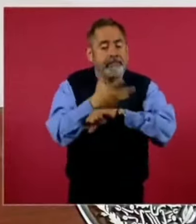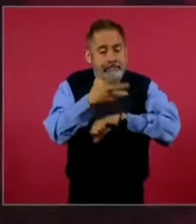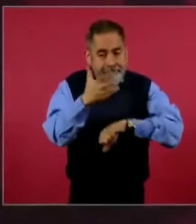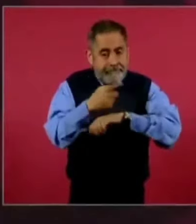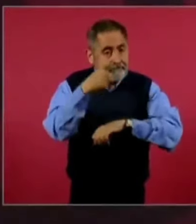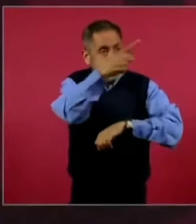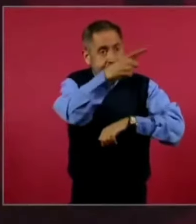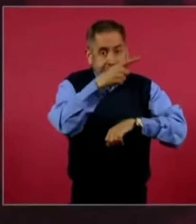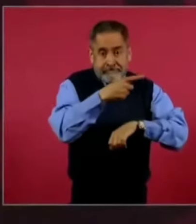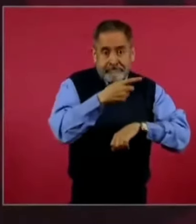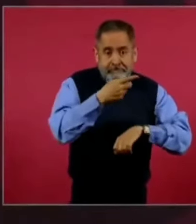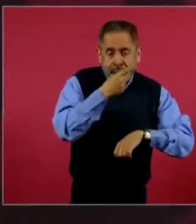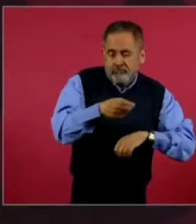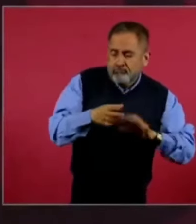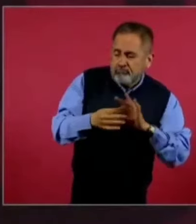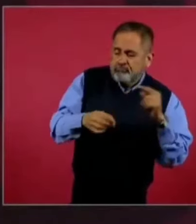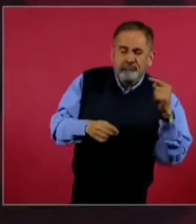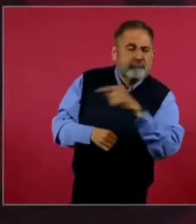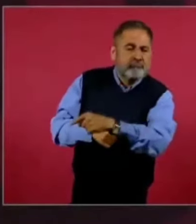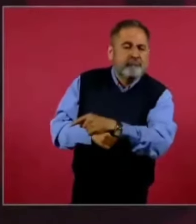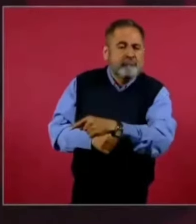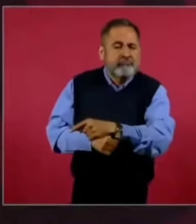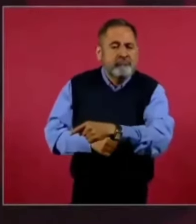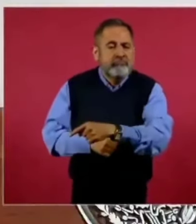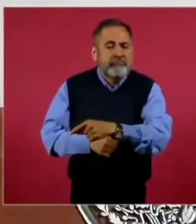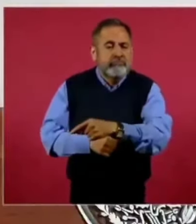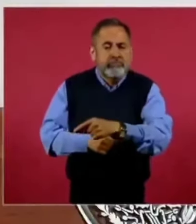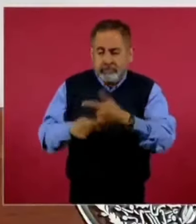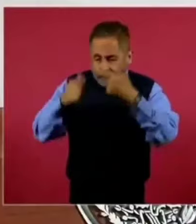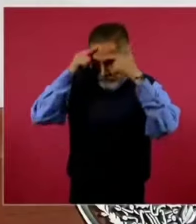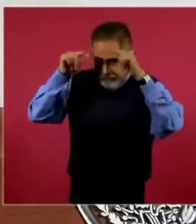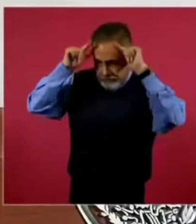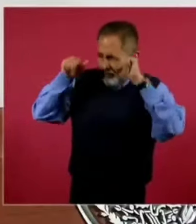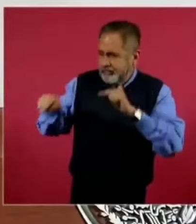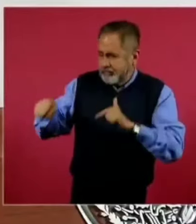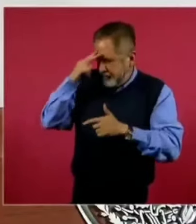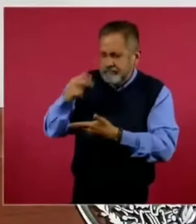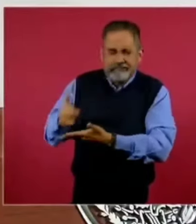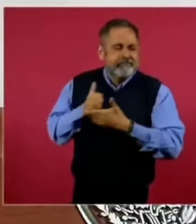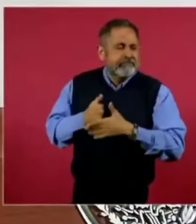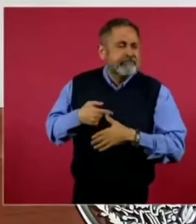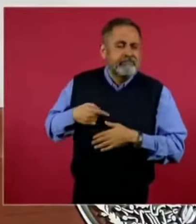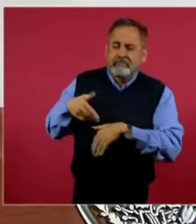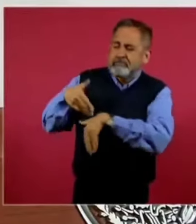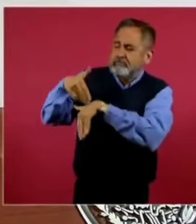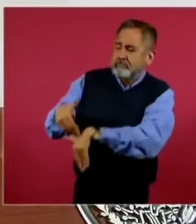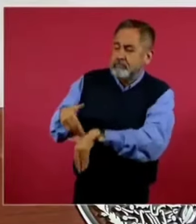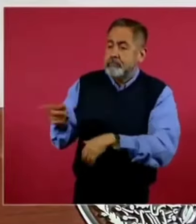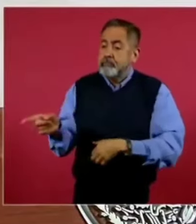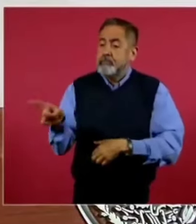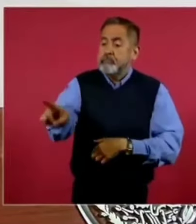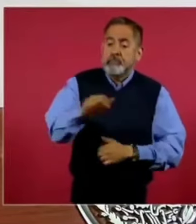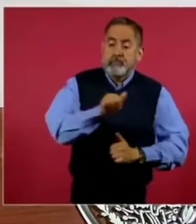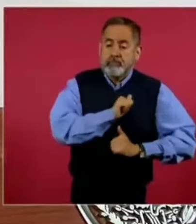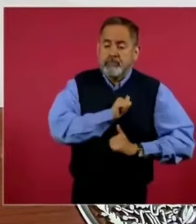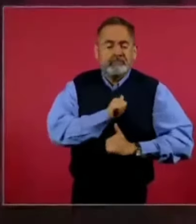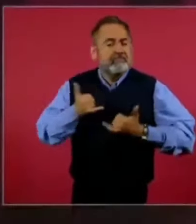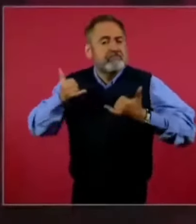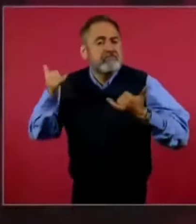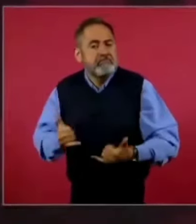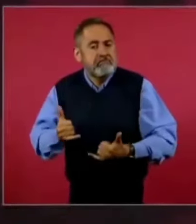decían que la Marina cooperaba y el Ejército no.